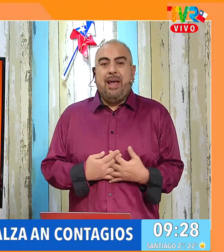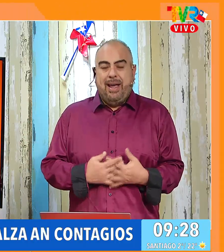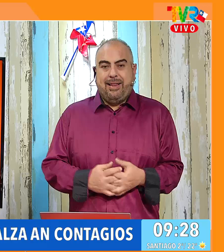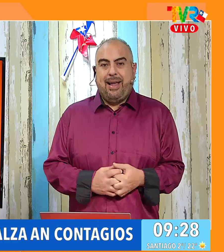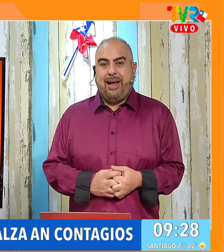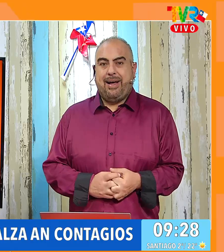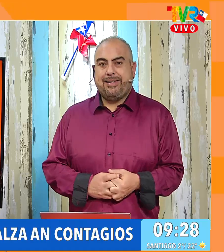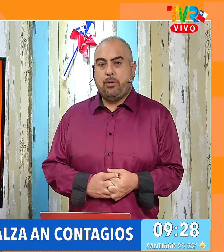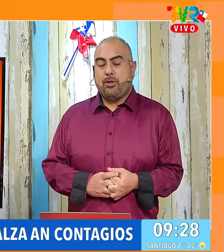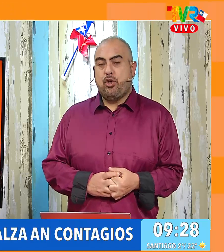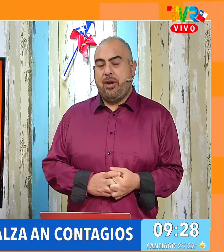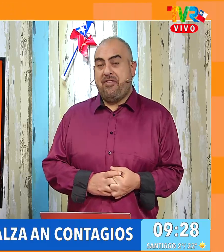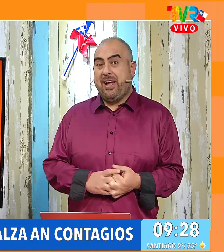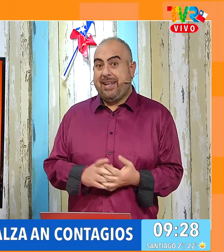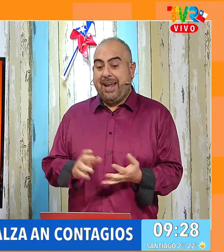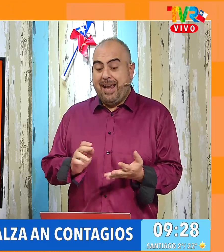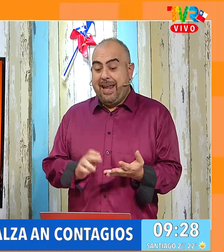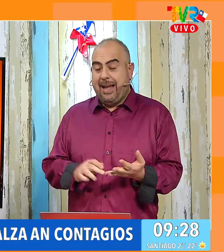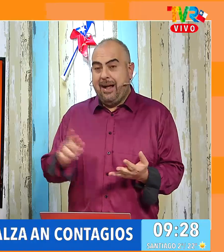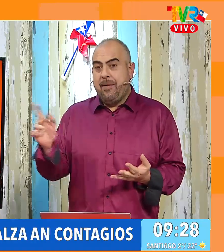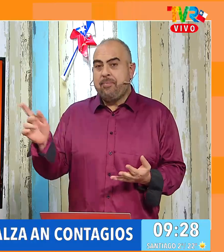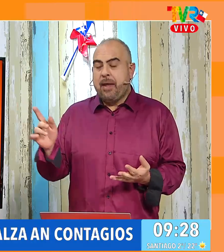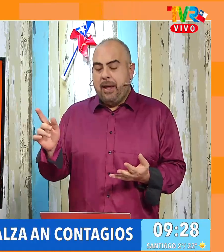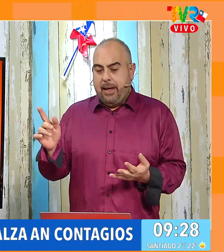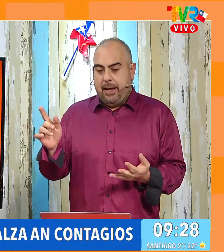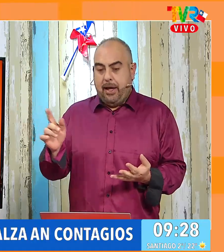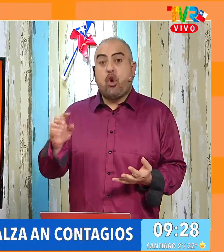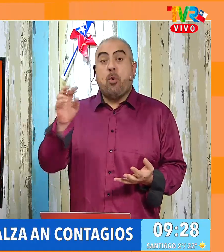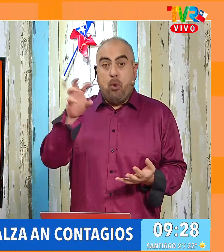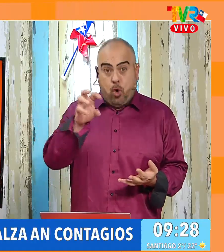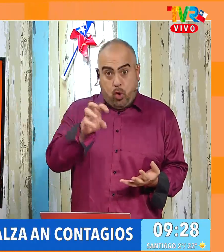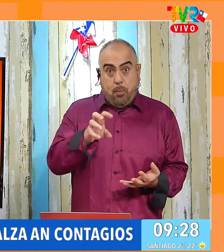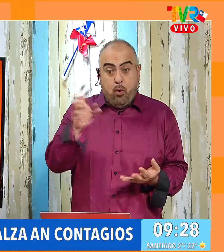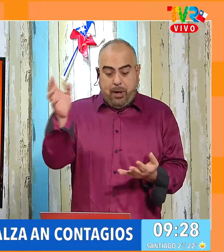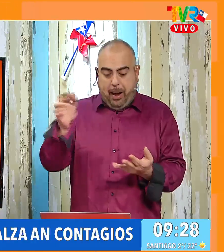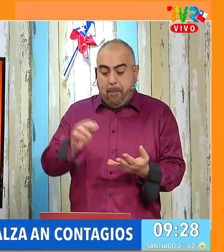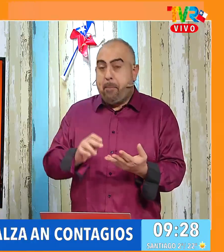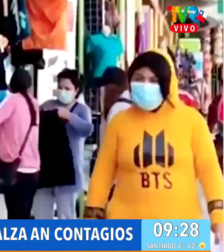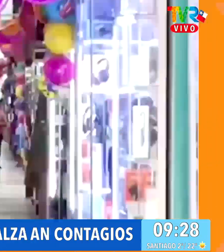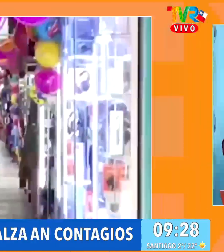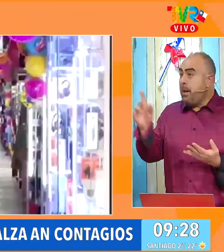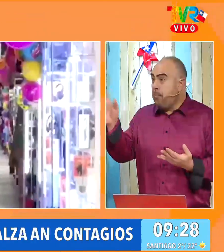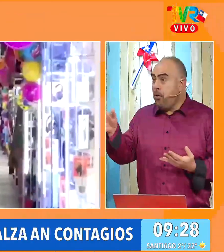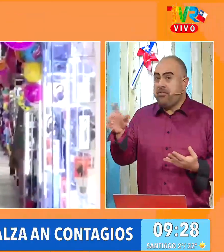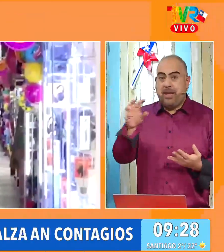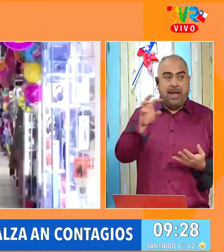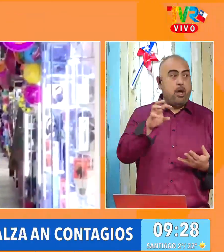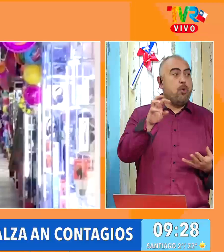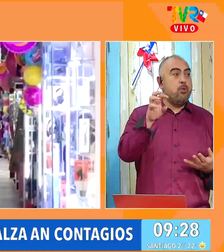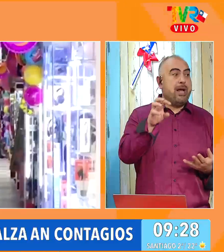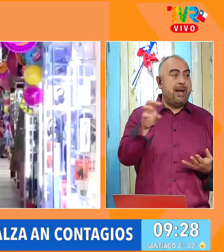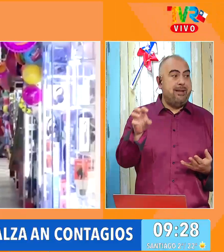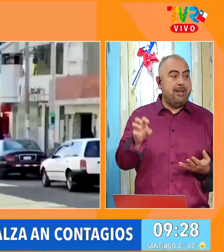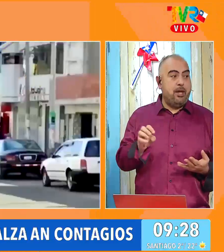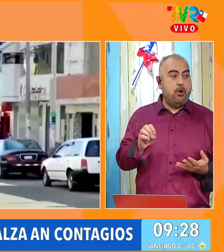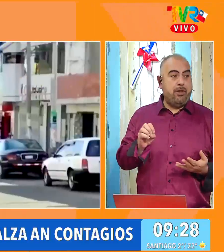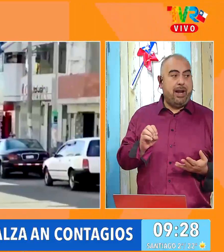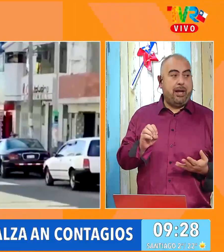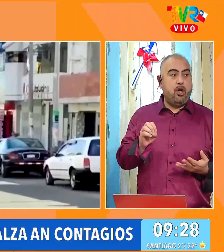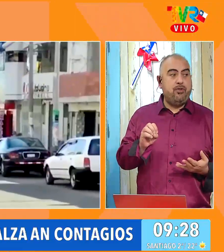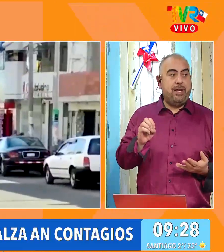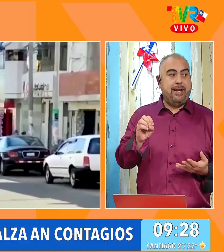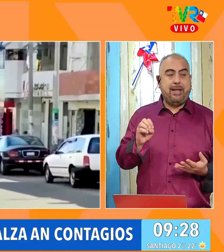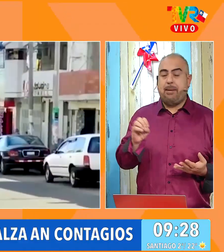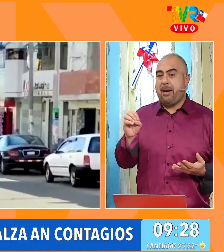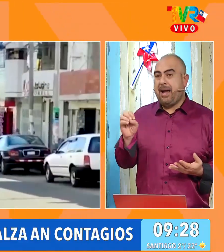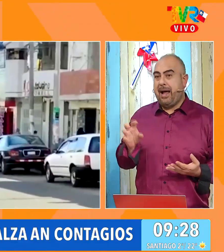esta situación y fíjate que Arica como comuna, Pozo Almonte que es comuna al interior de